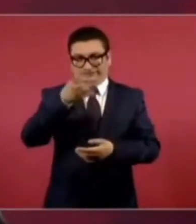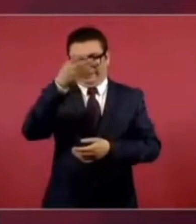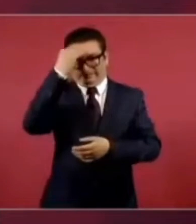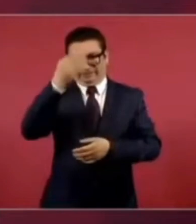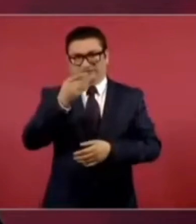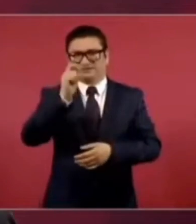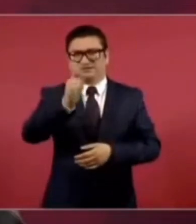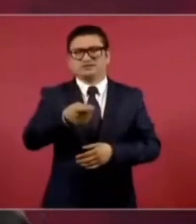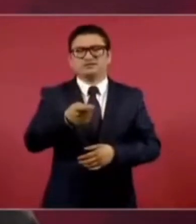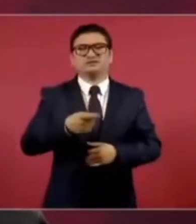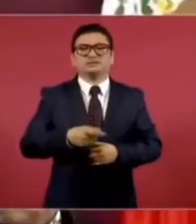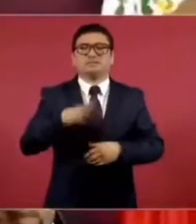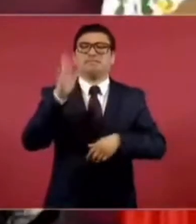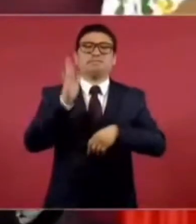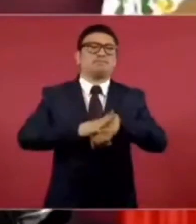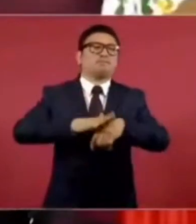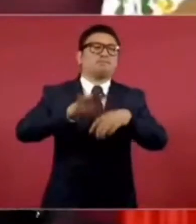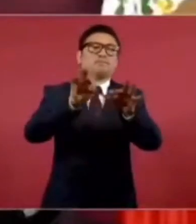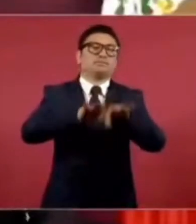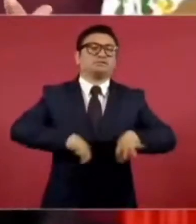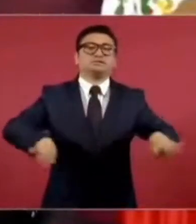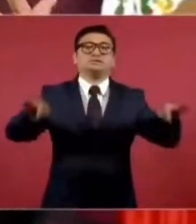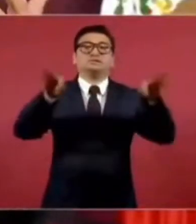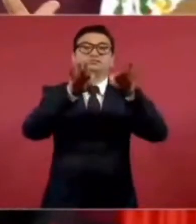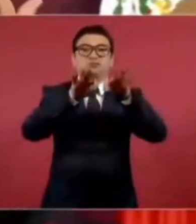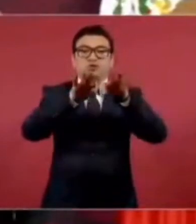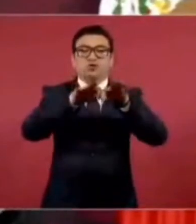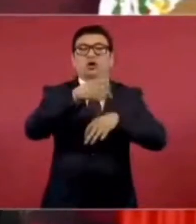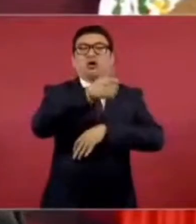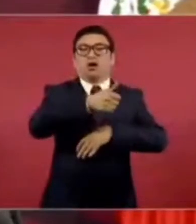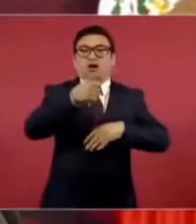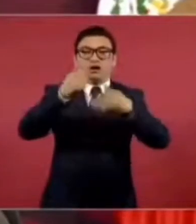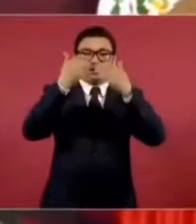Lo más importante es la toma de conciencia